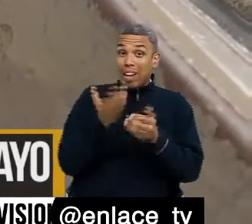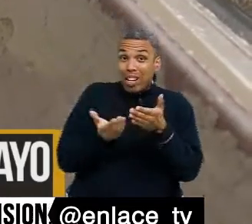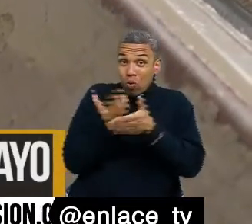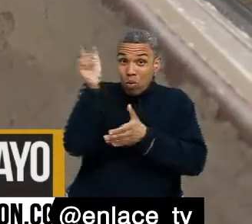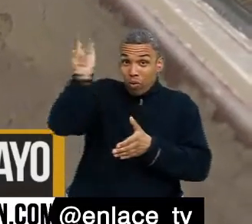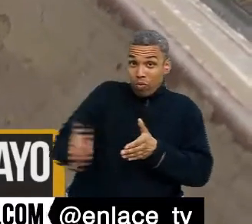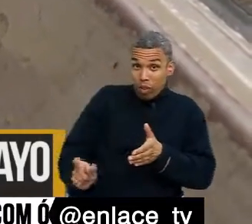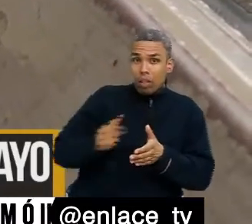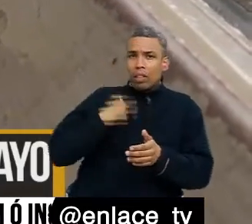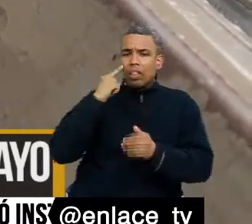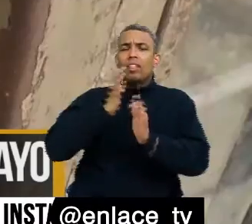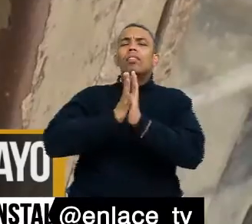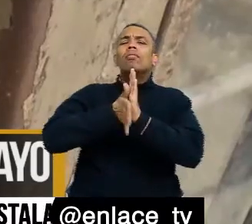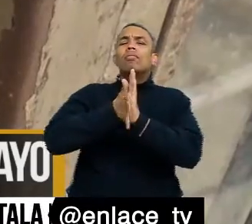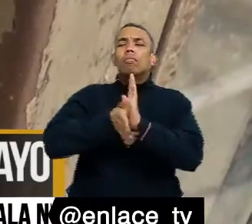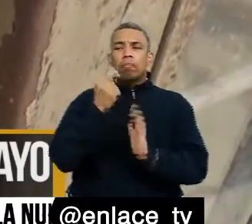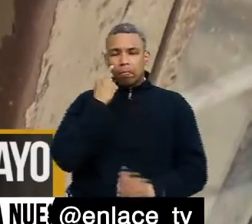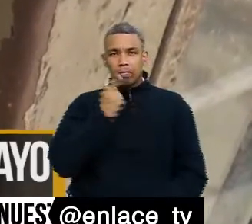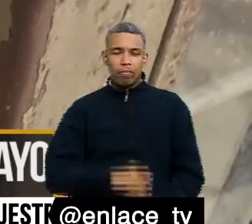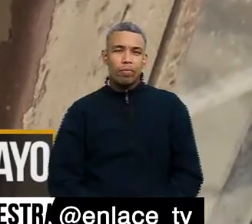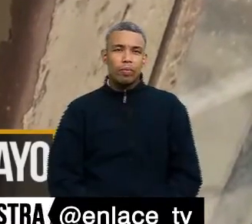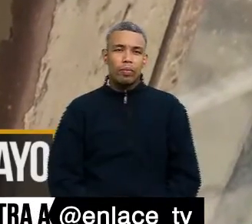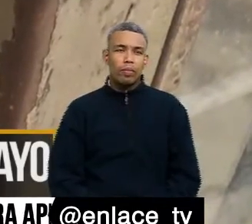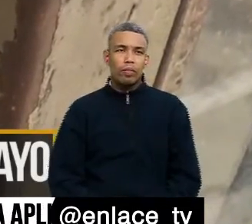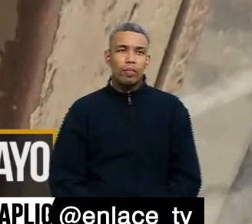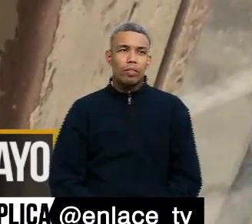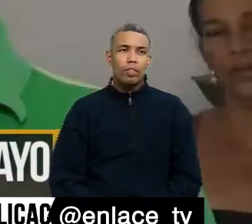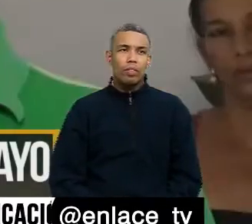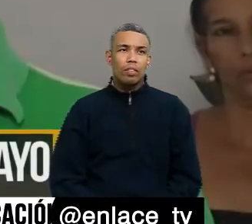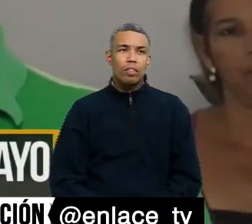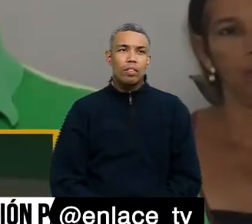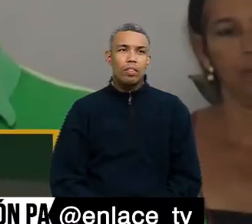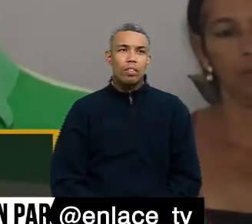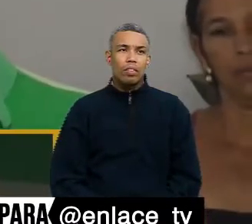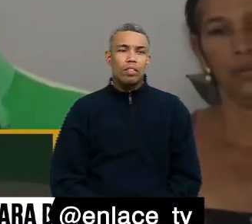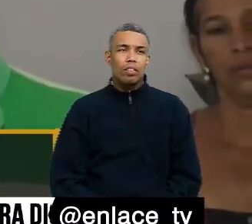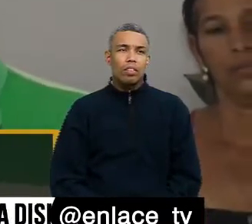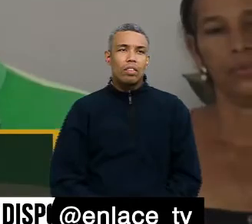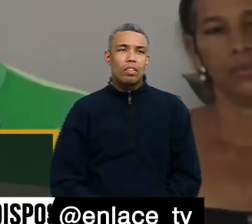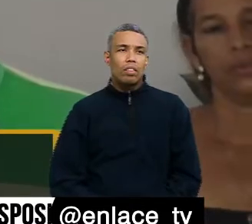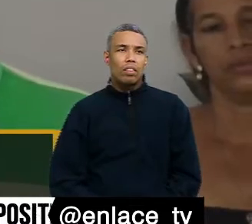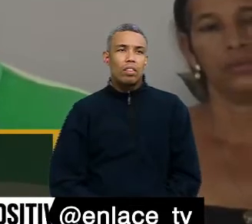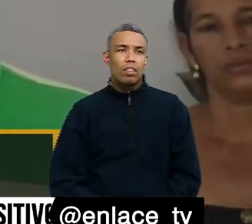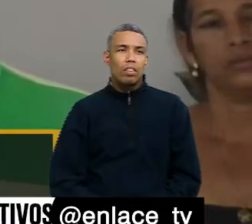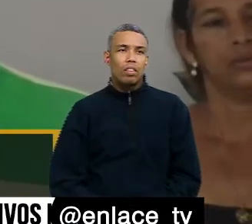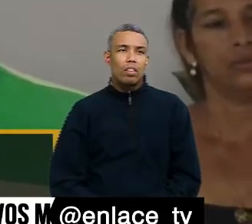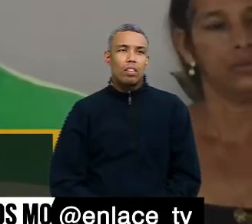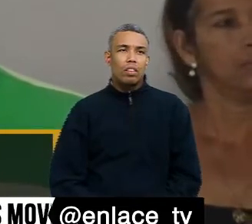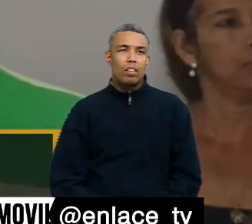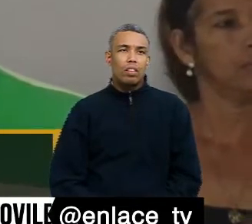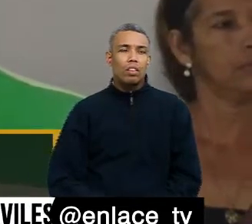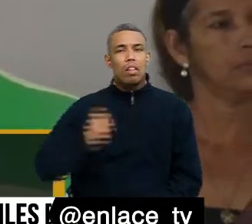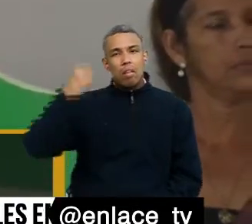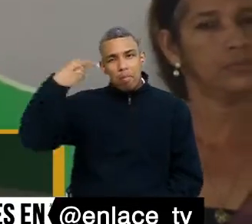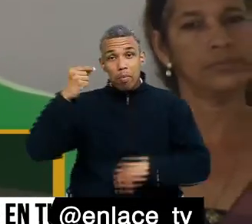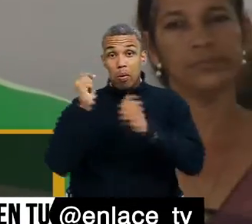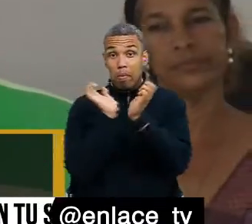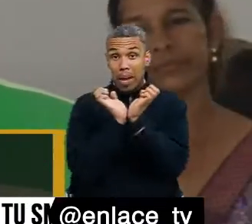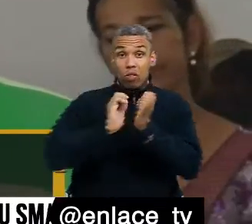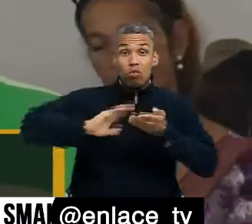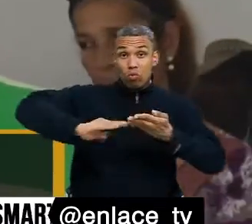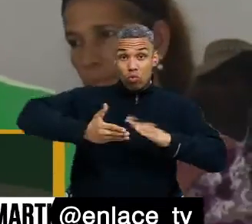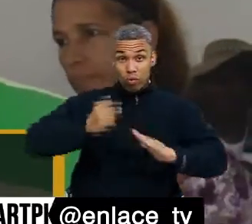asegura que lo hace para que le sea entregado el inventario de esta entidad comunal. Yo quiero aclarar a la comunidad del barrio 1 de mayo y quiero hacerle